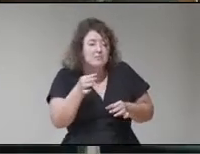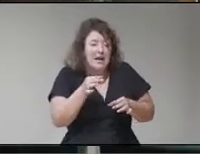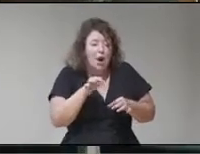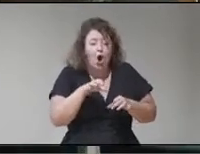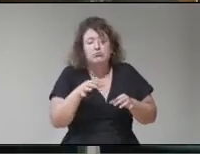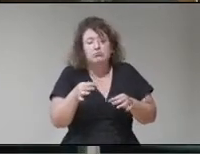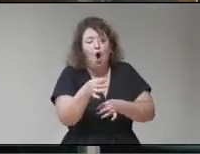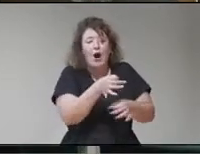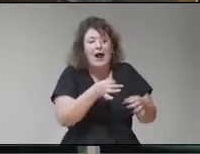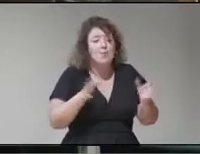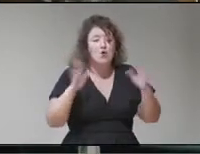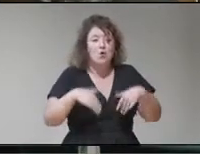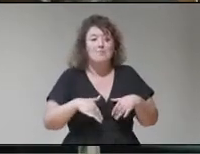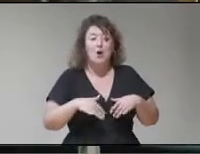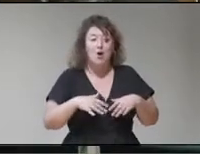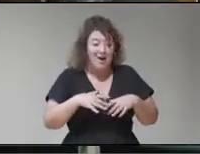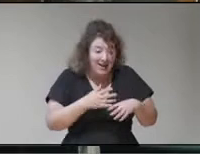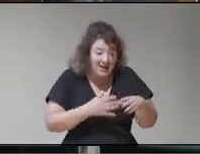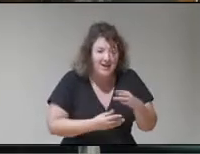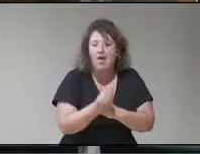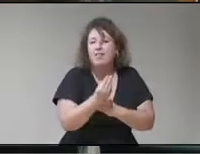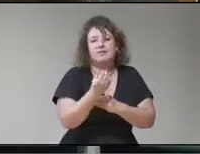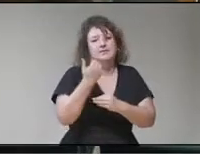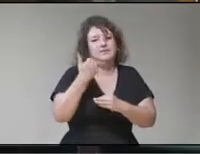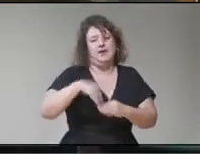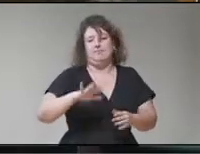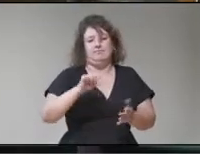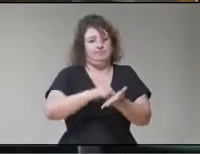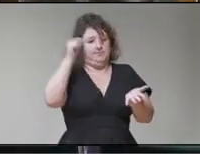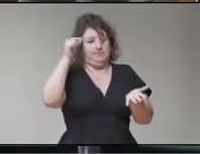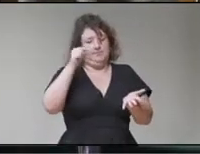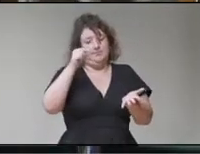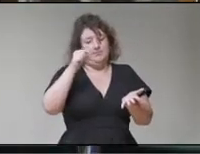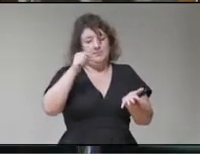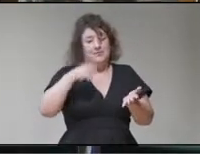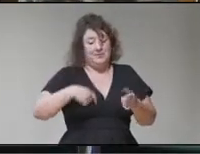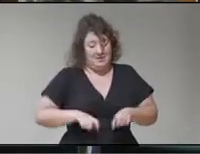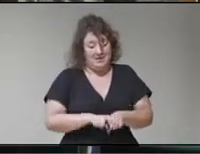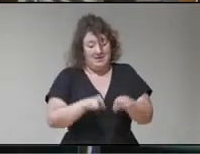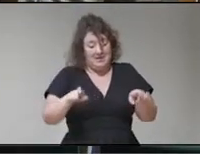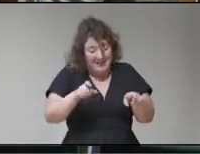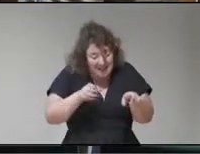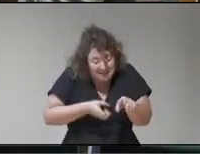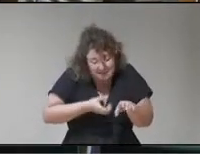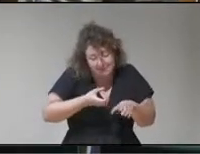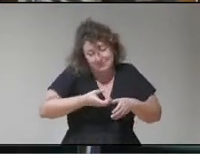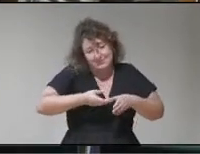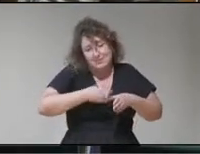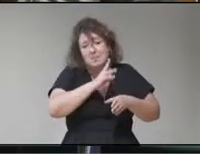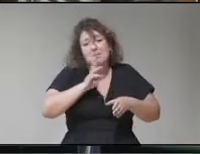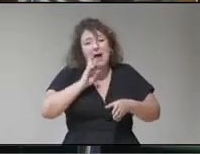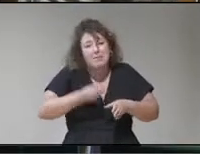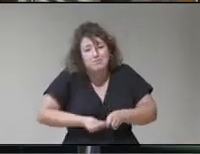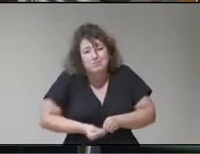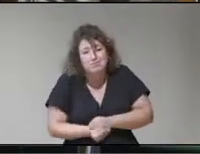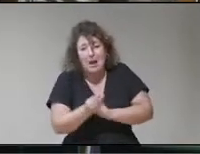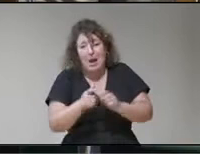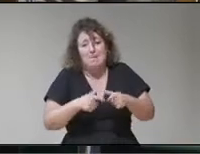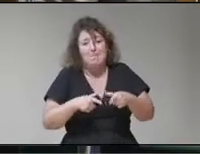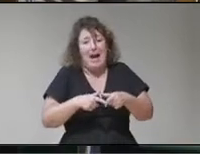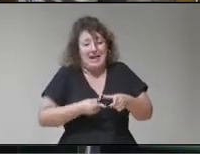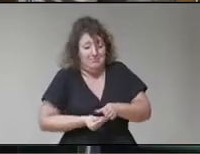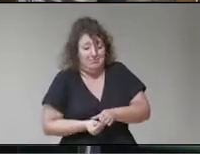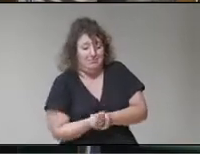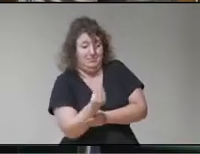nacemos, empezamos a estarlo. Cuando pasamos por el canal del nacimiento de nuestra madre, a través de su vagina,